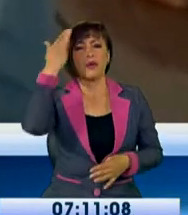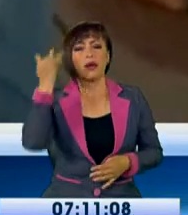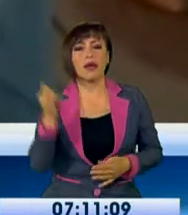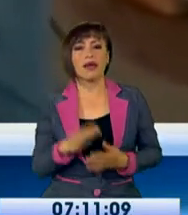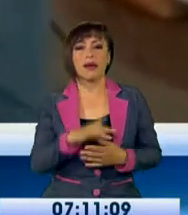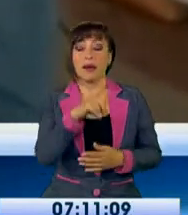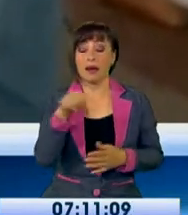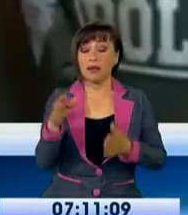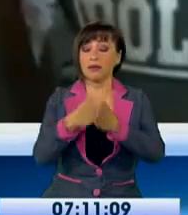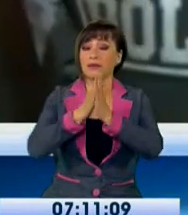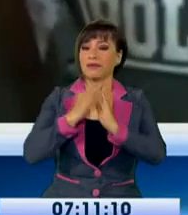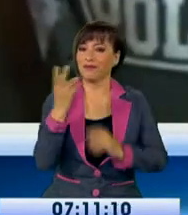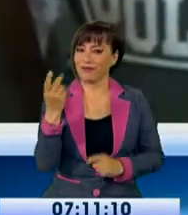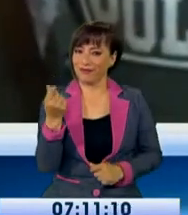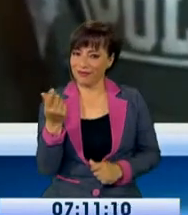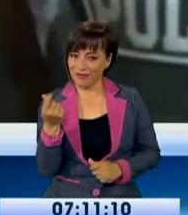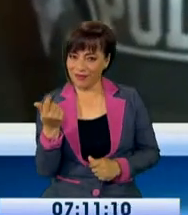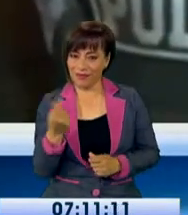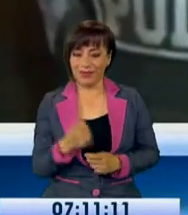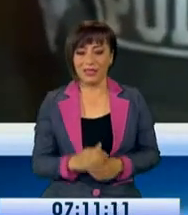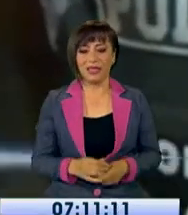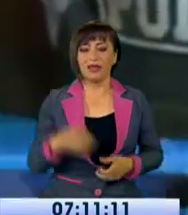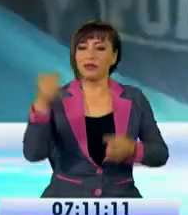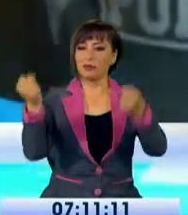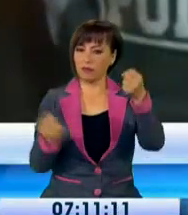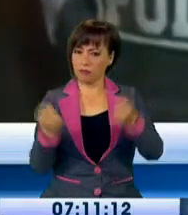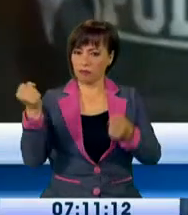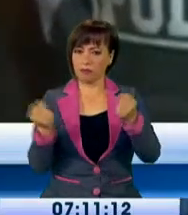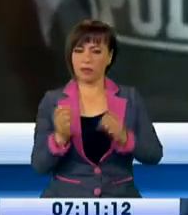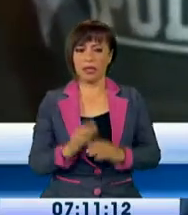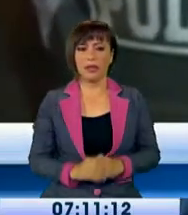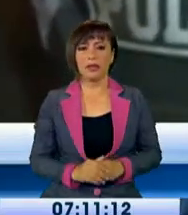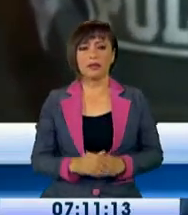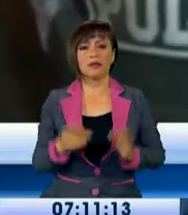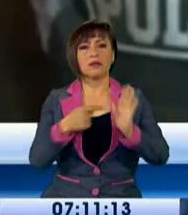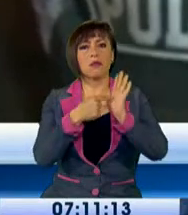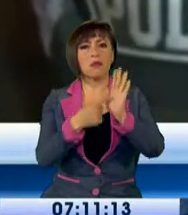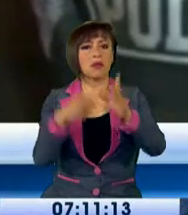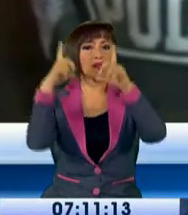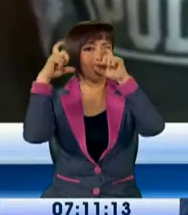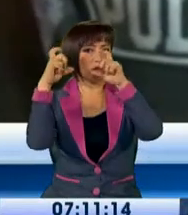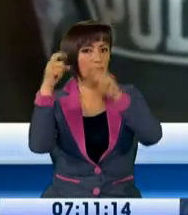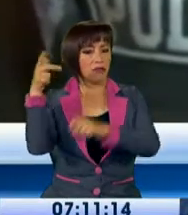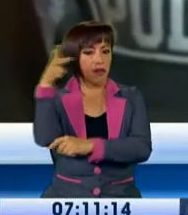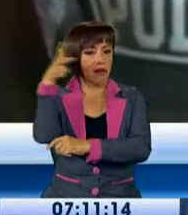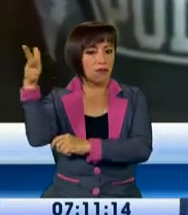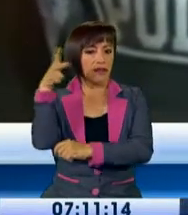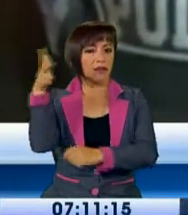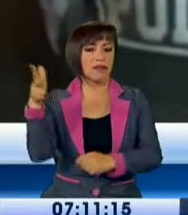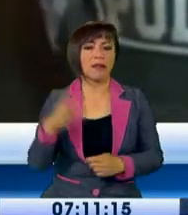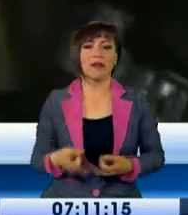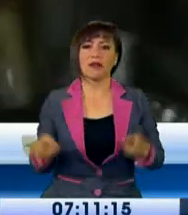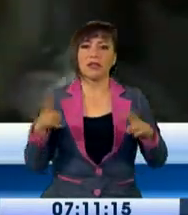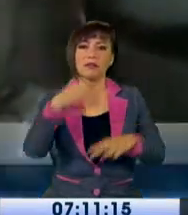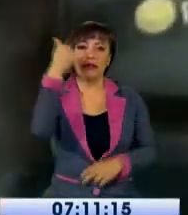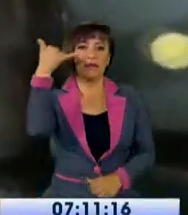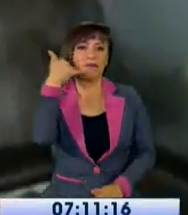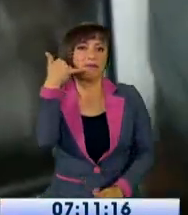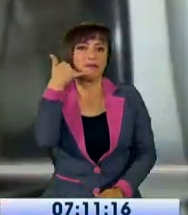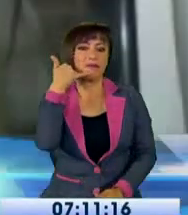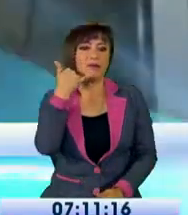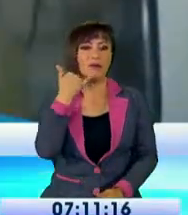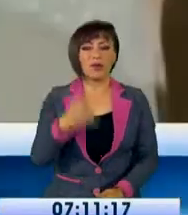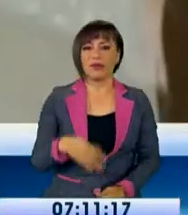básicas de inteligencia, con seguimientos, vigilancias, registros digitales, fotografías, videos, interceptaciones telefónicas. Los